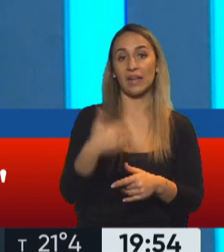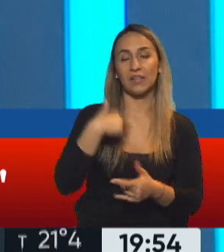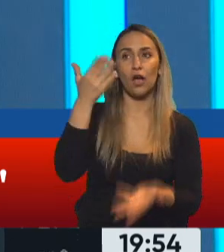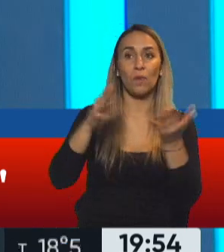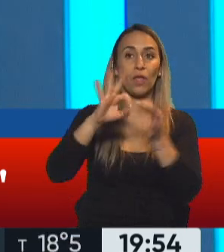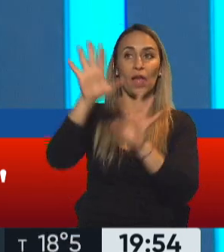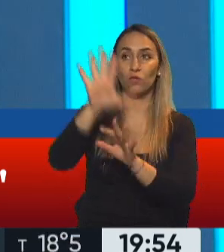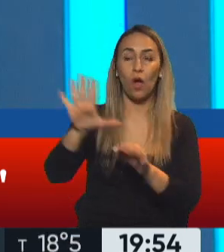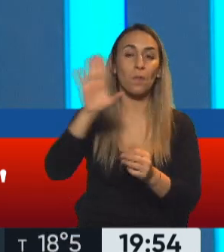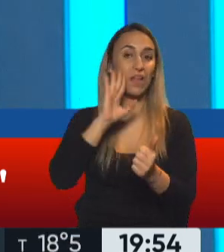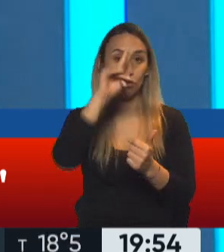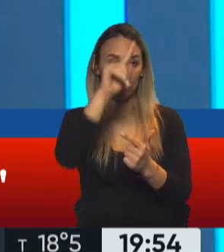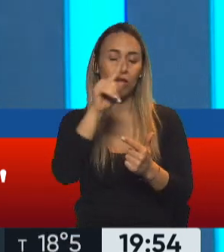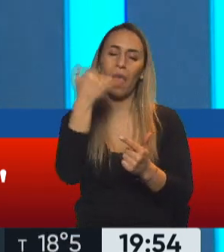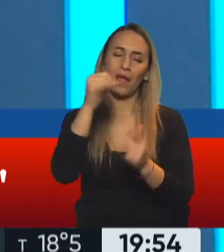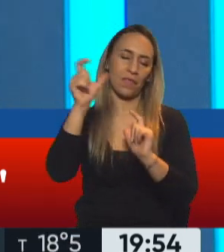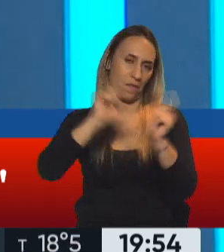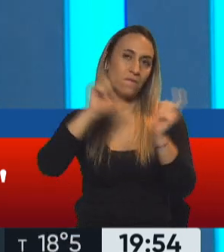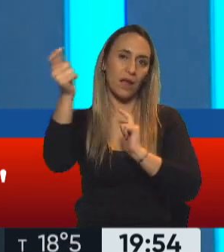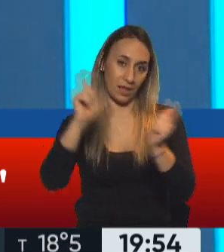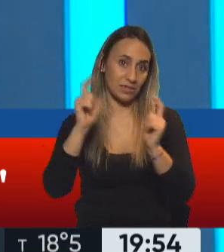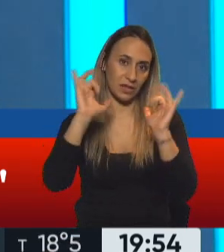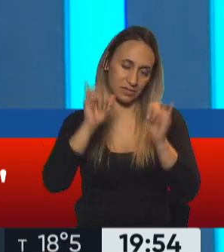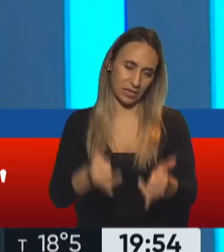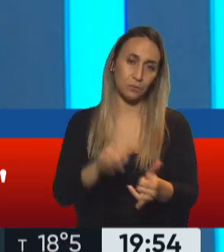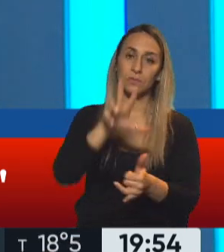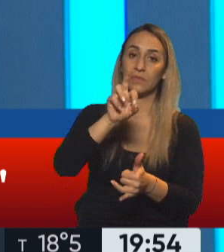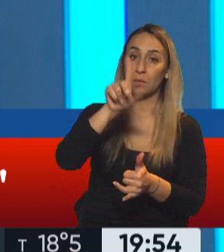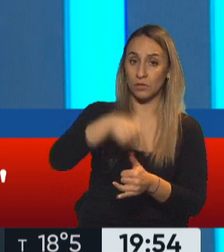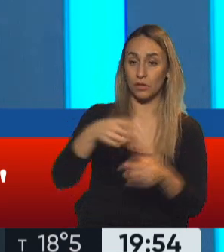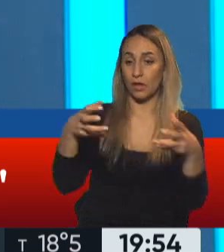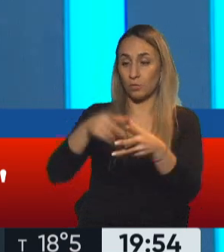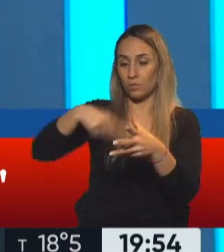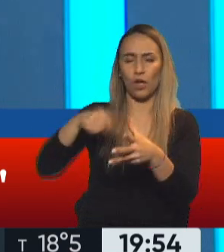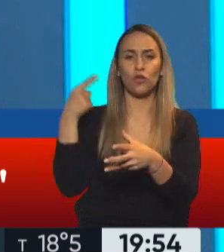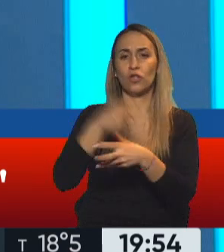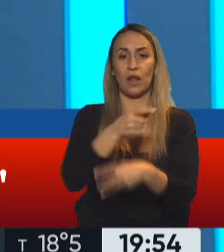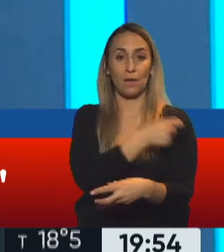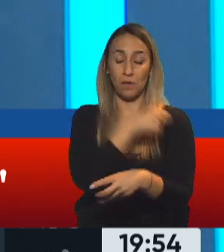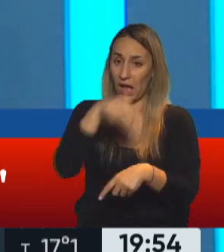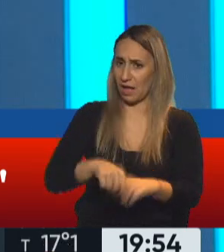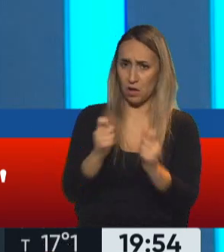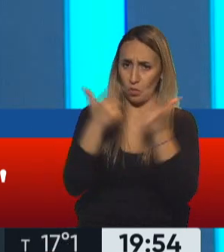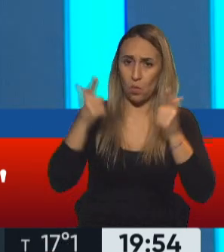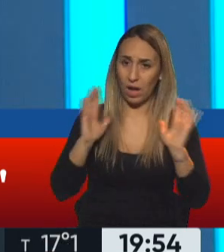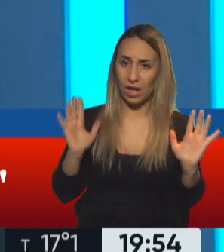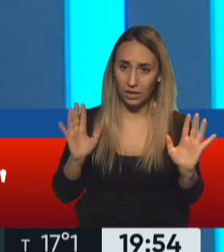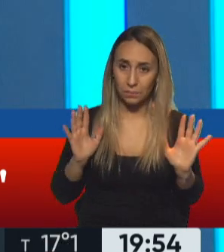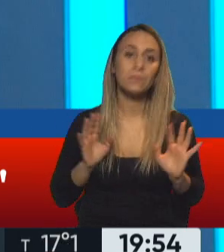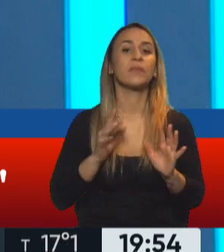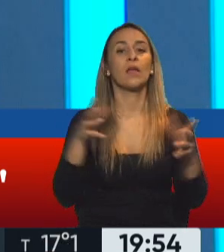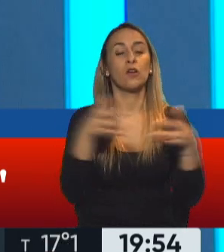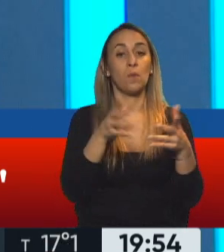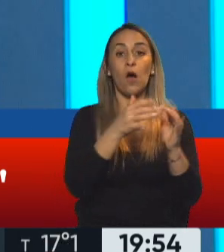Europa, con Estados Unidos, vamos a tener un diferencial muy grande. Hay un 30% de antivacunas en algunos países del primer mundo, acá no hay, eso no existe. En los más